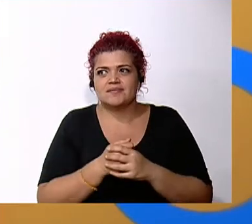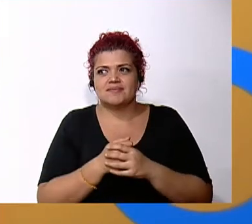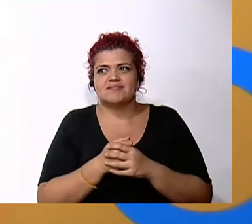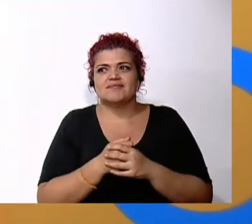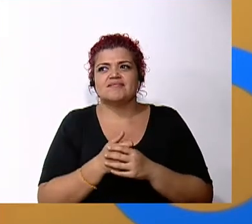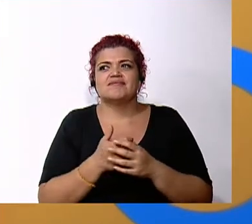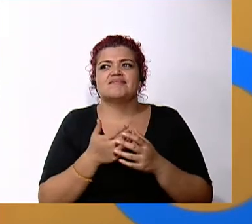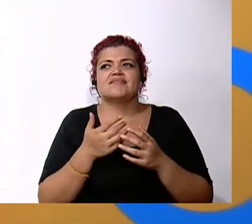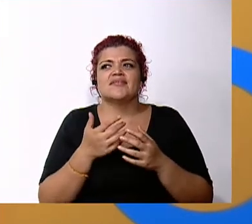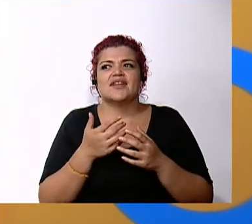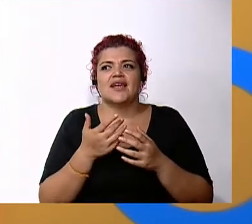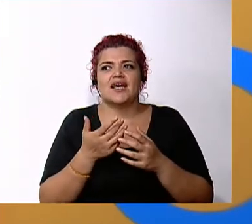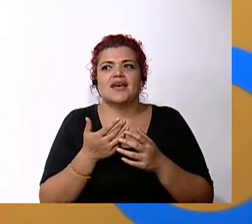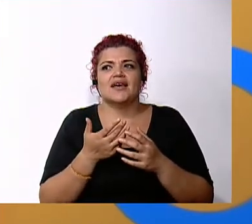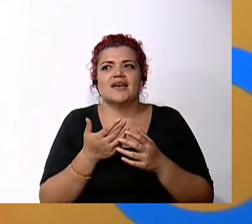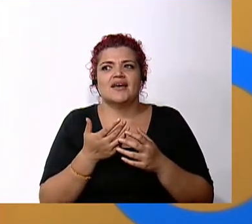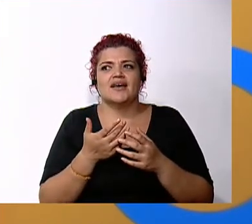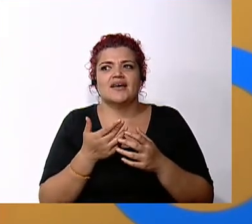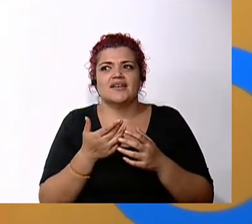que él